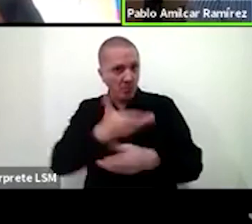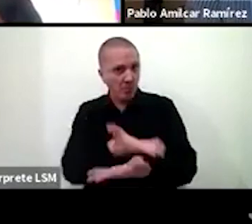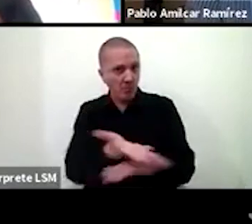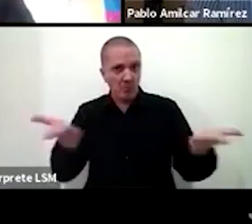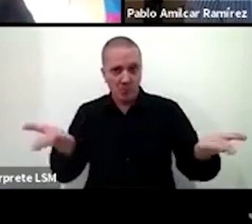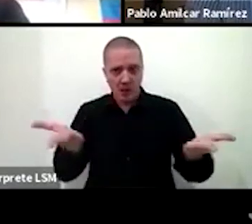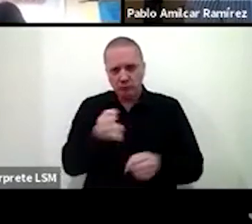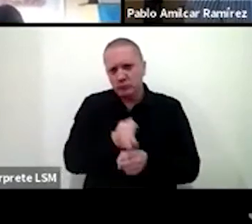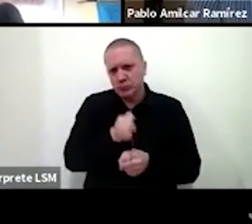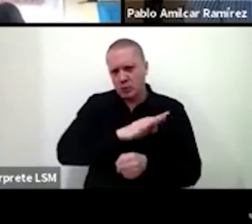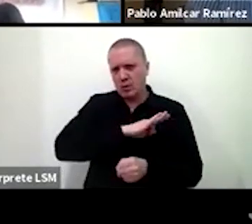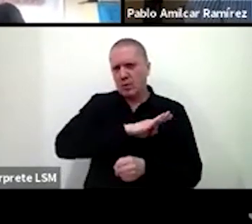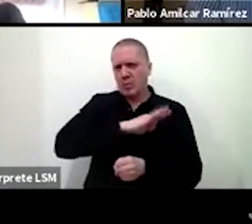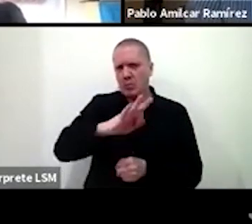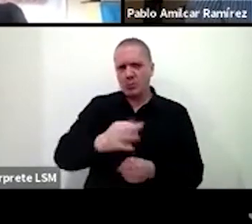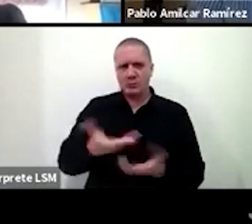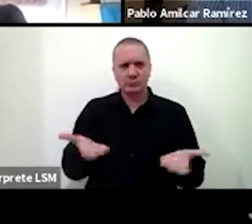ahora.